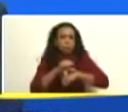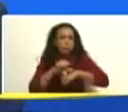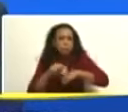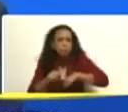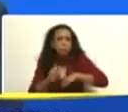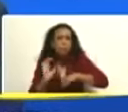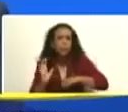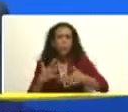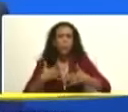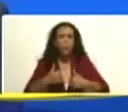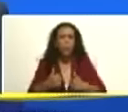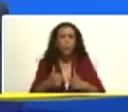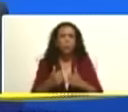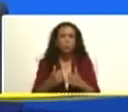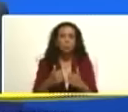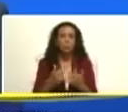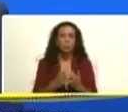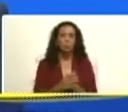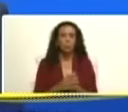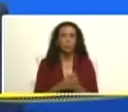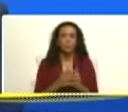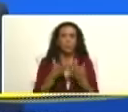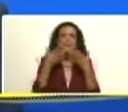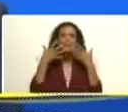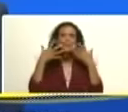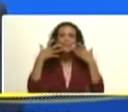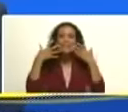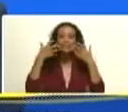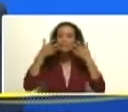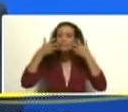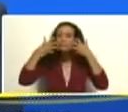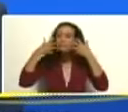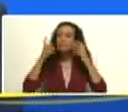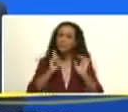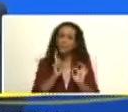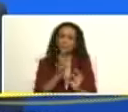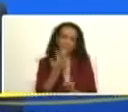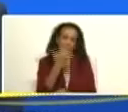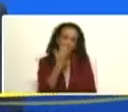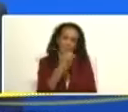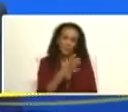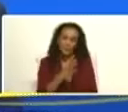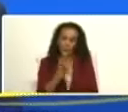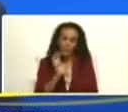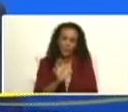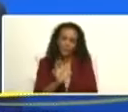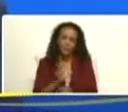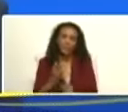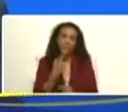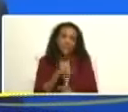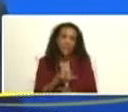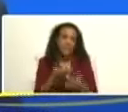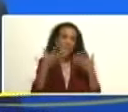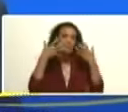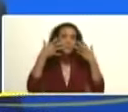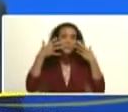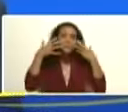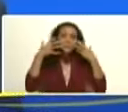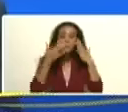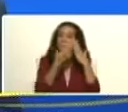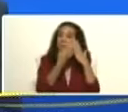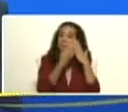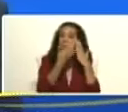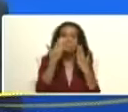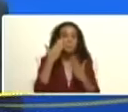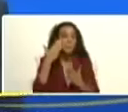una cirugía plástica, pues. dice él, por lo menos, no me ha mostrado fotos,